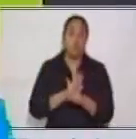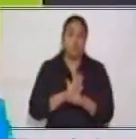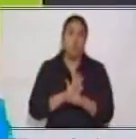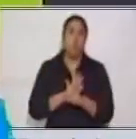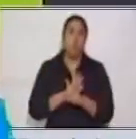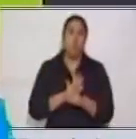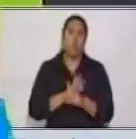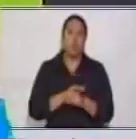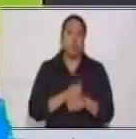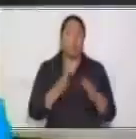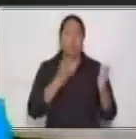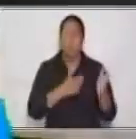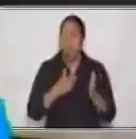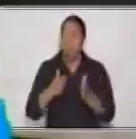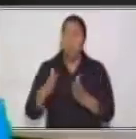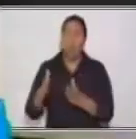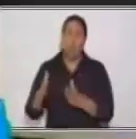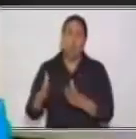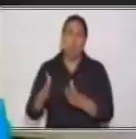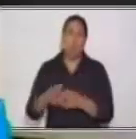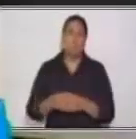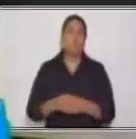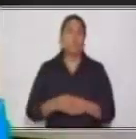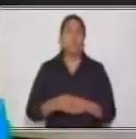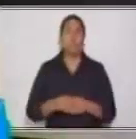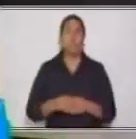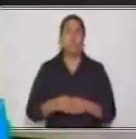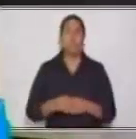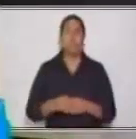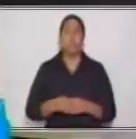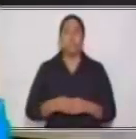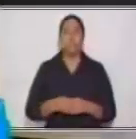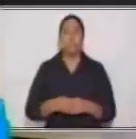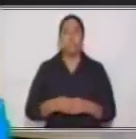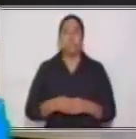orden adecuado. Bueno, ahora,